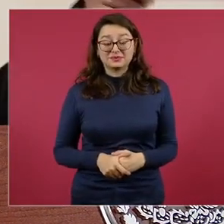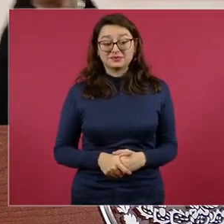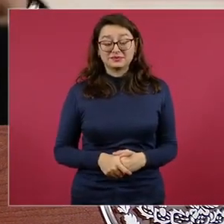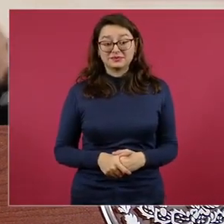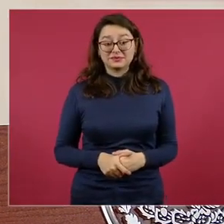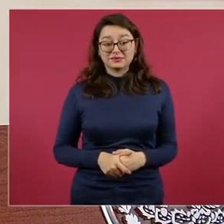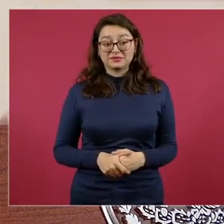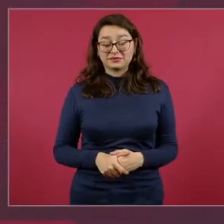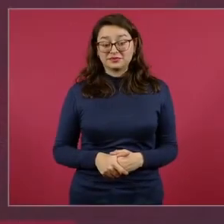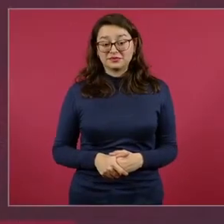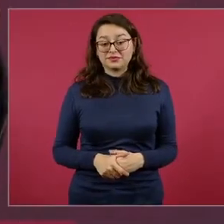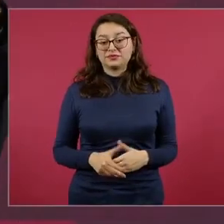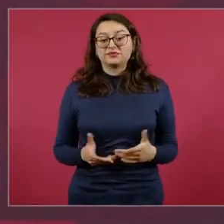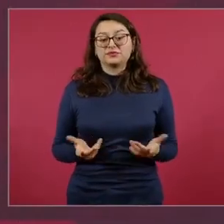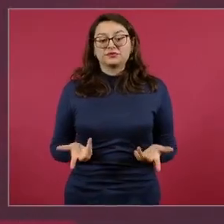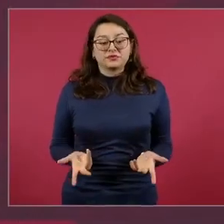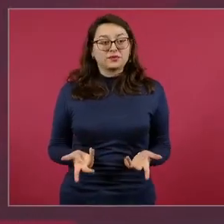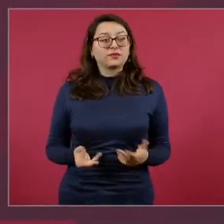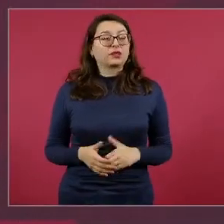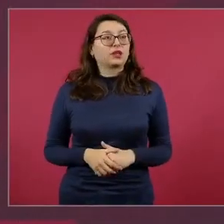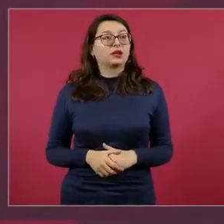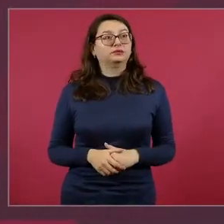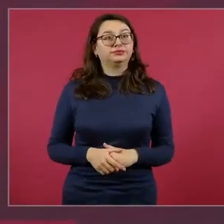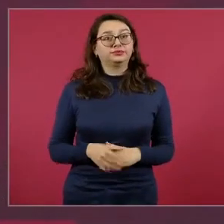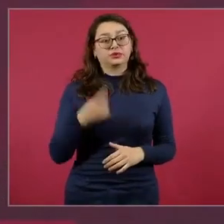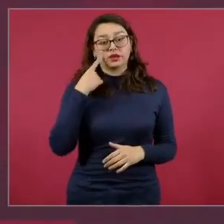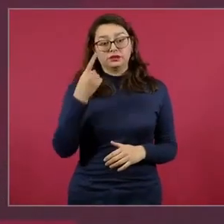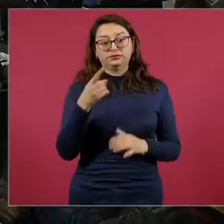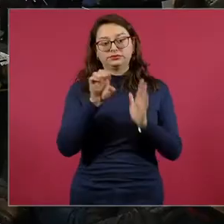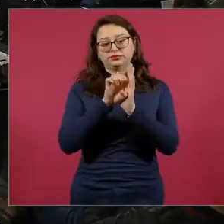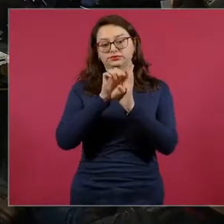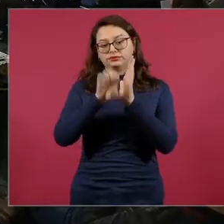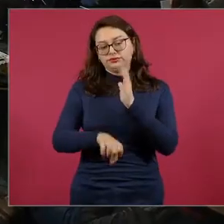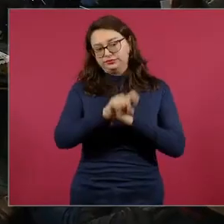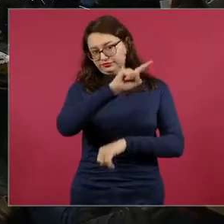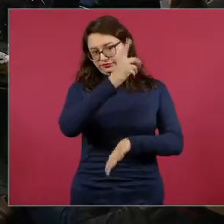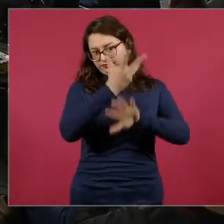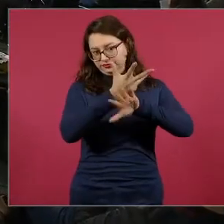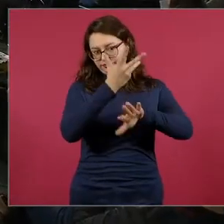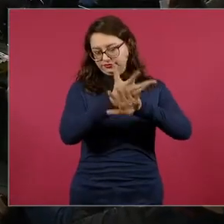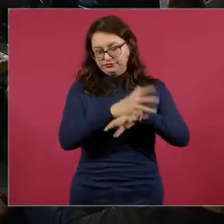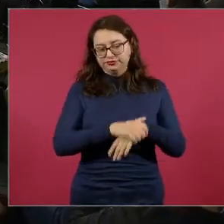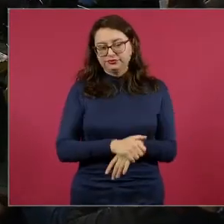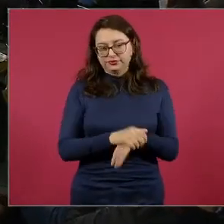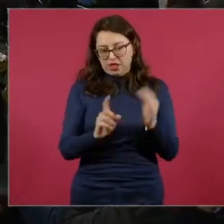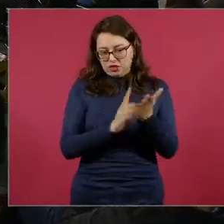¿Cómo van a resolver el problema del consumo del fentanilo?